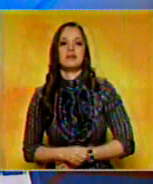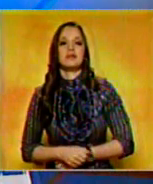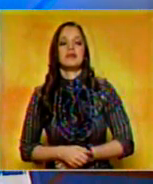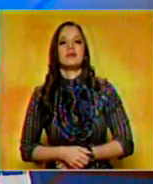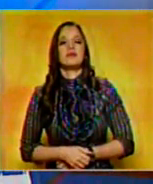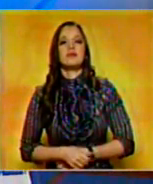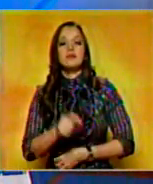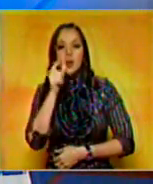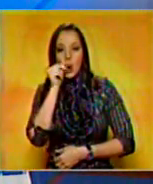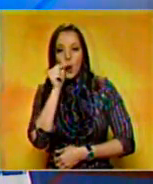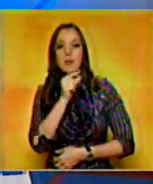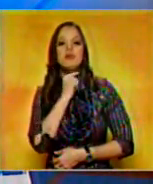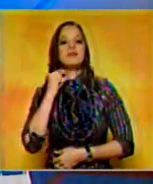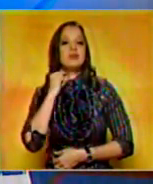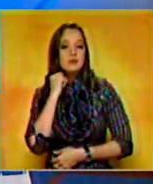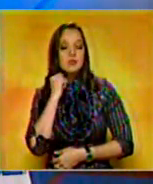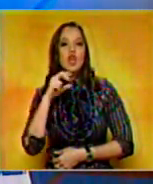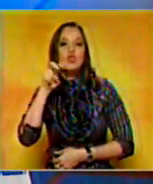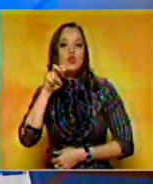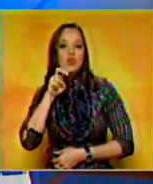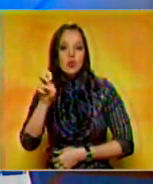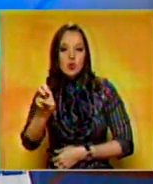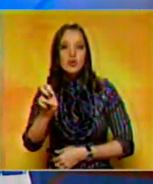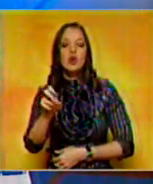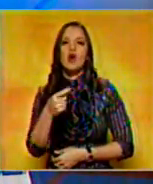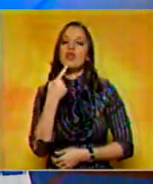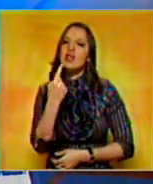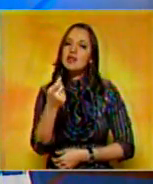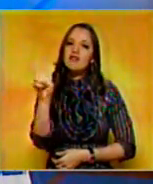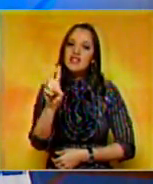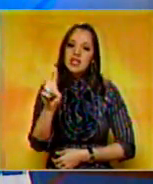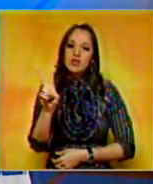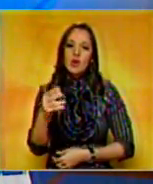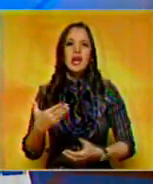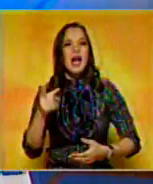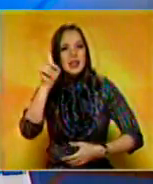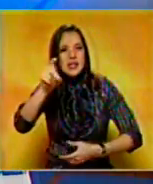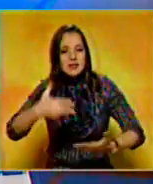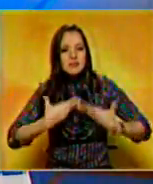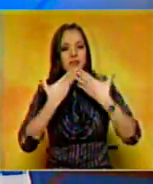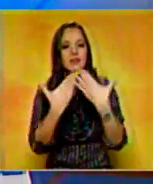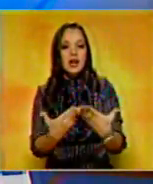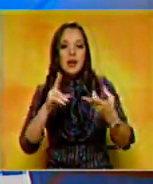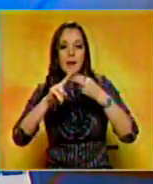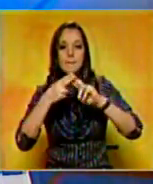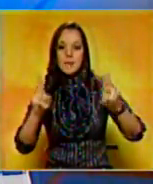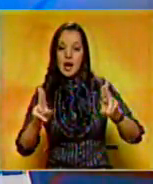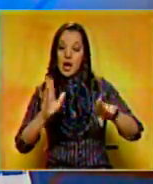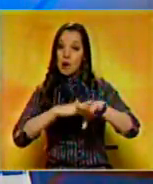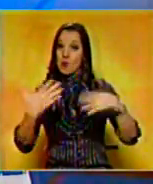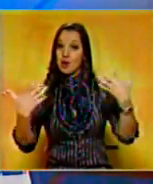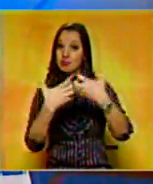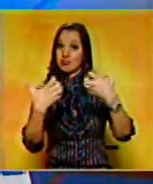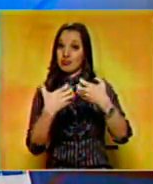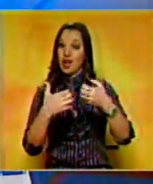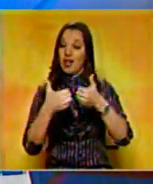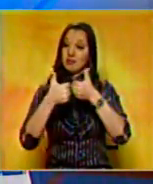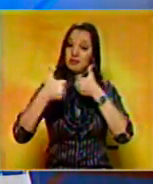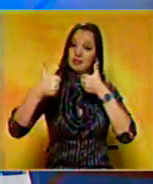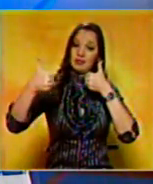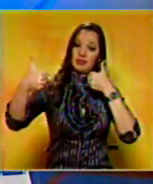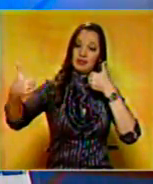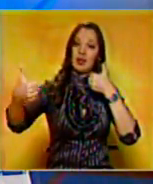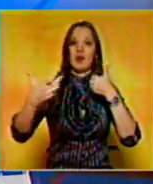Para el nuncio apostólico Monseñor Aldo Giordano, Venezuela merece paz. Asegura que la violencia solo genera destrucción y aleja a las personas del éxito.